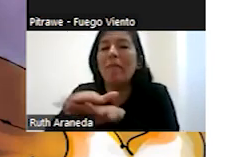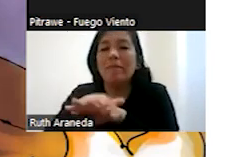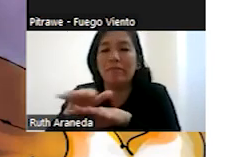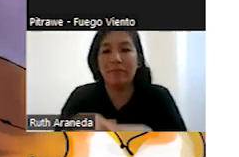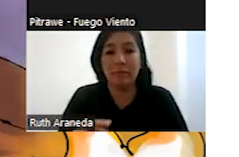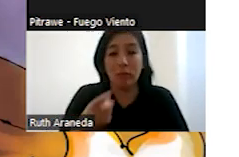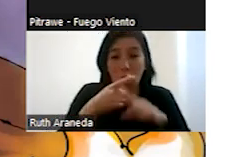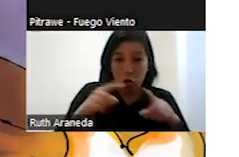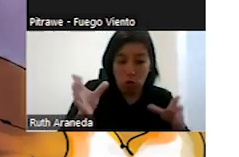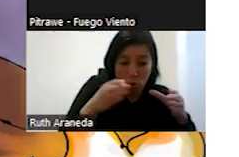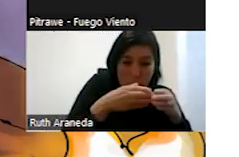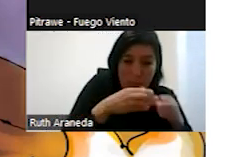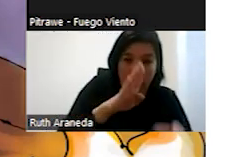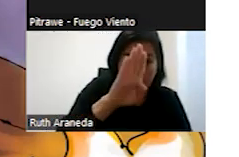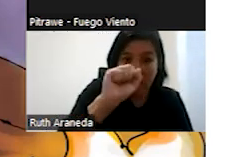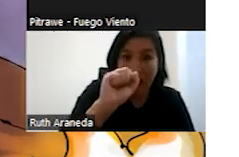grupos VATO,